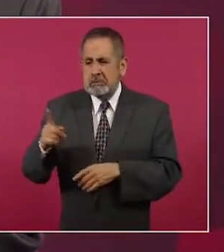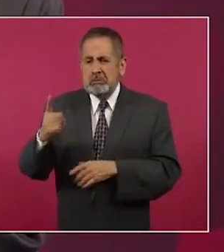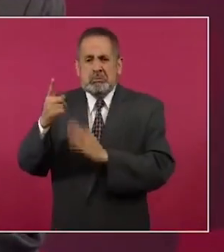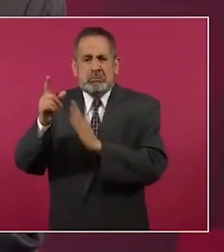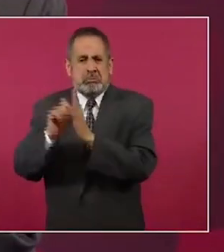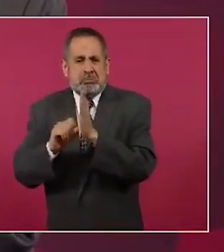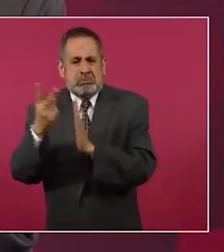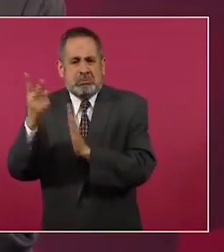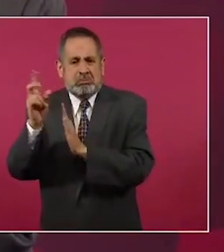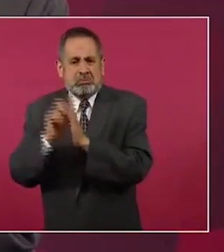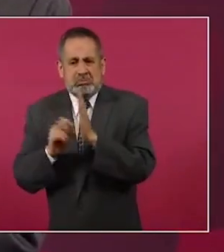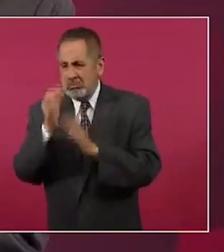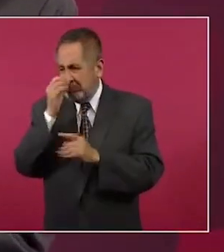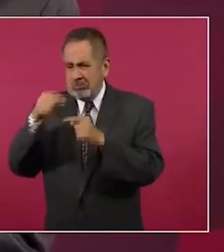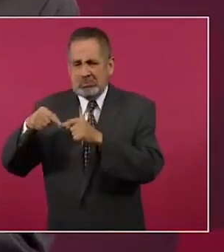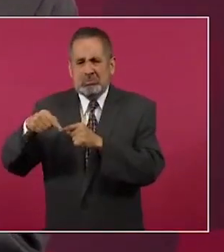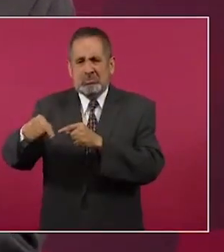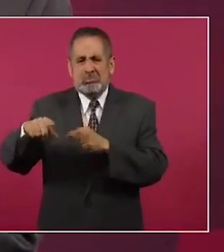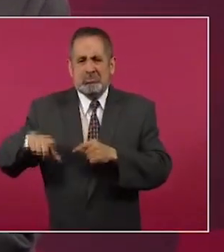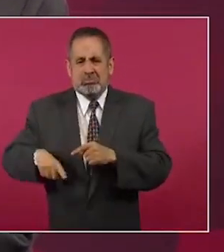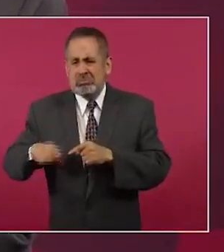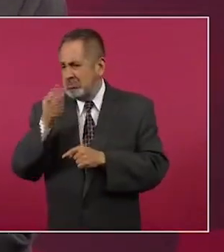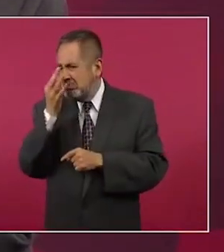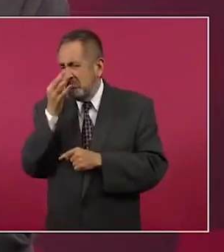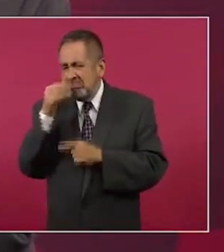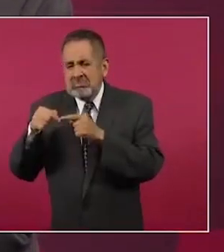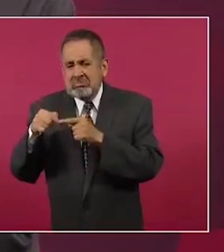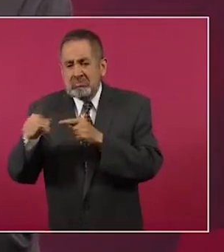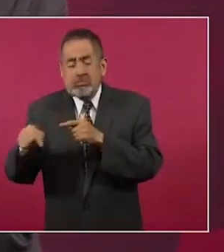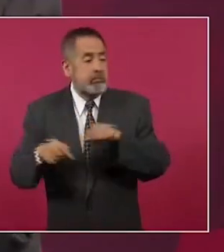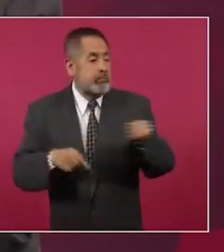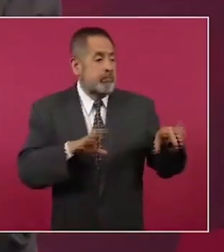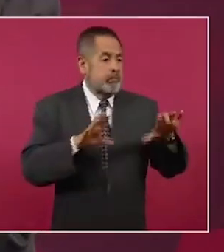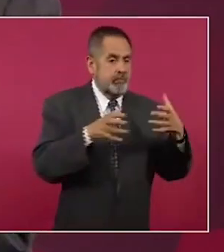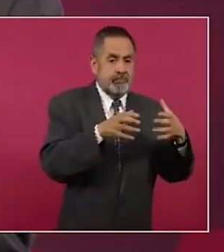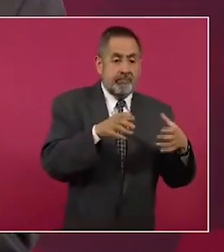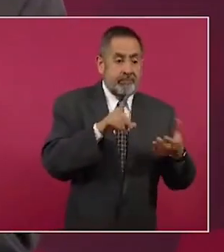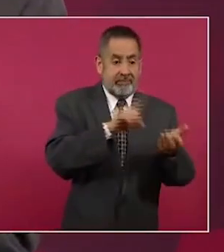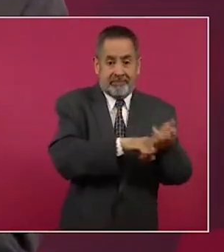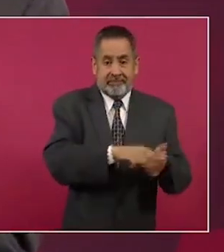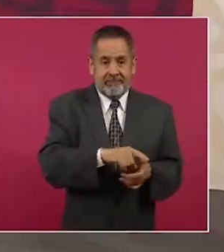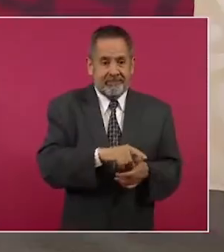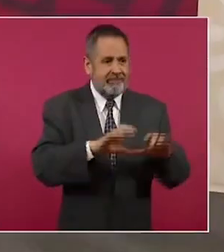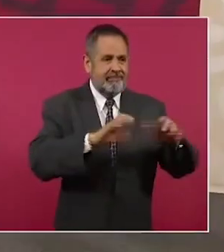dos meses de gobierno y ya en el Congreso,